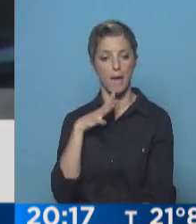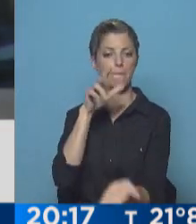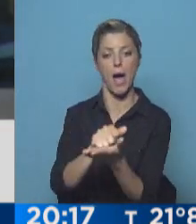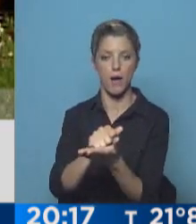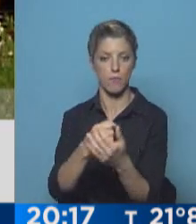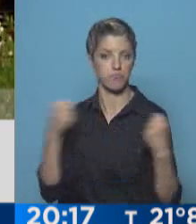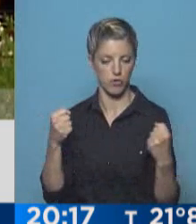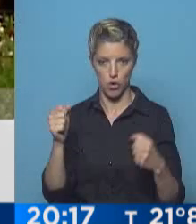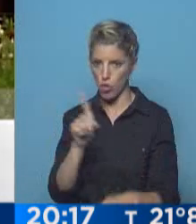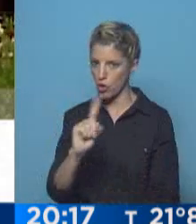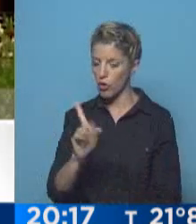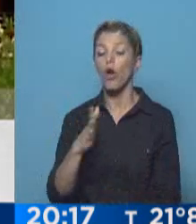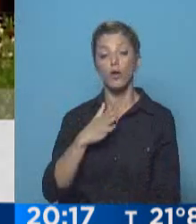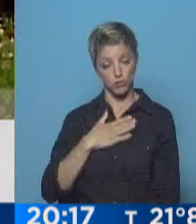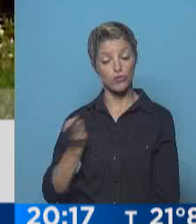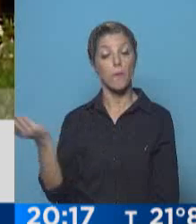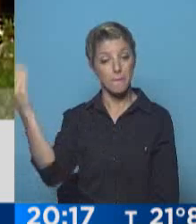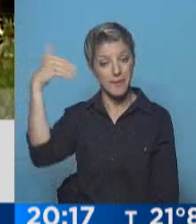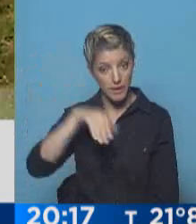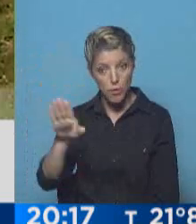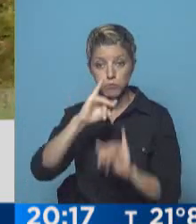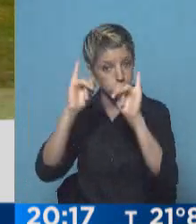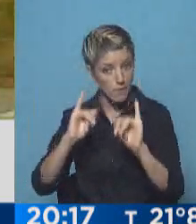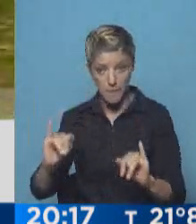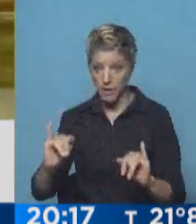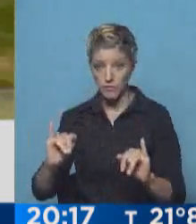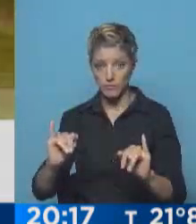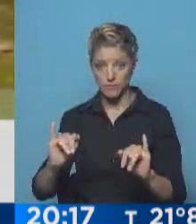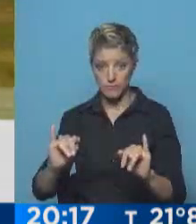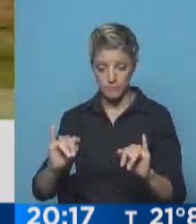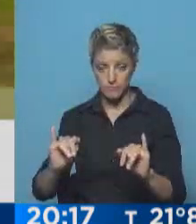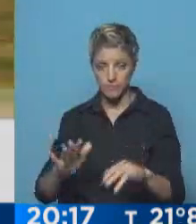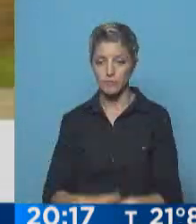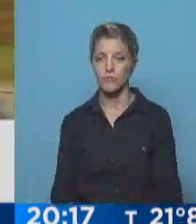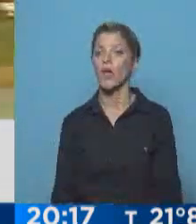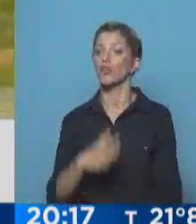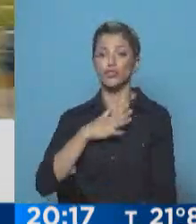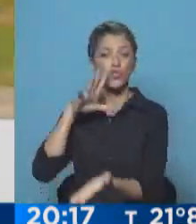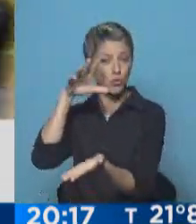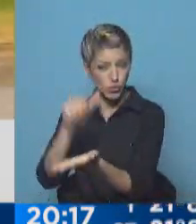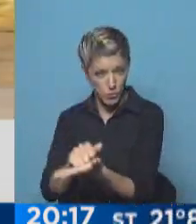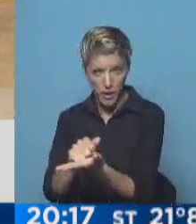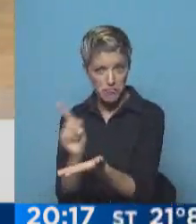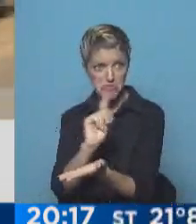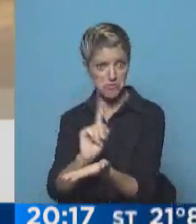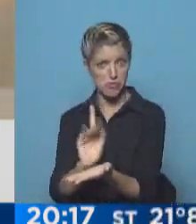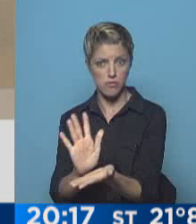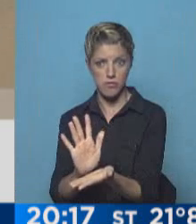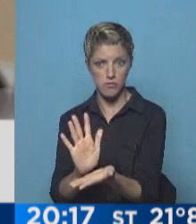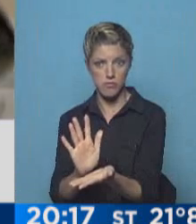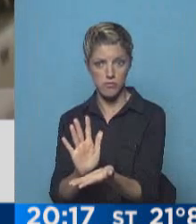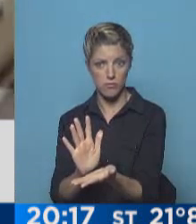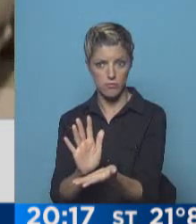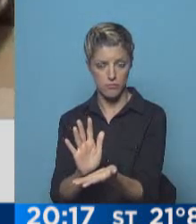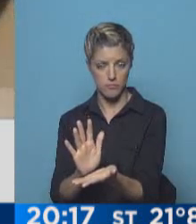sí. Vinimos pasivamente, ni siquiera usurpamos porque estaban acá, usurpación no hubo en